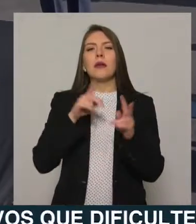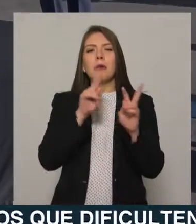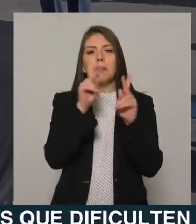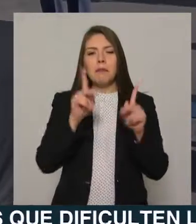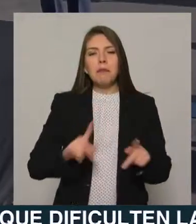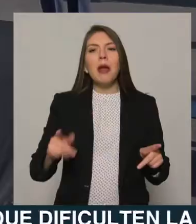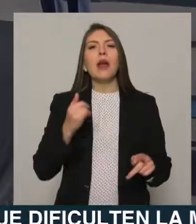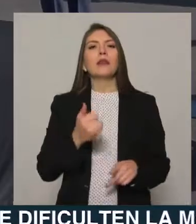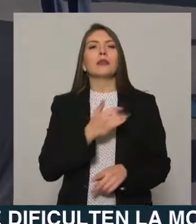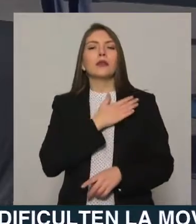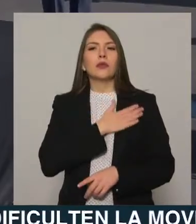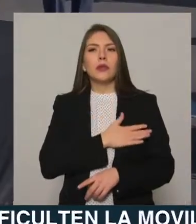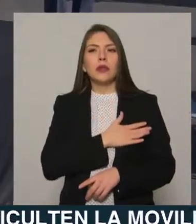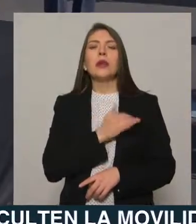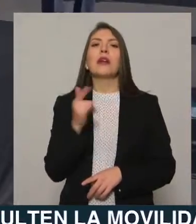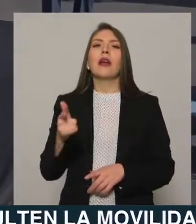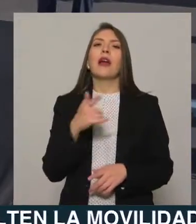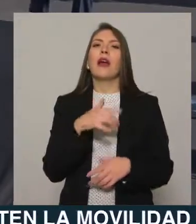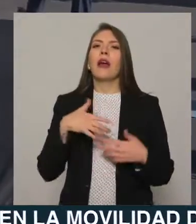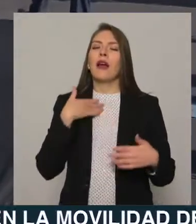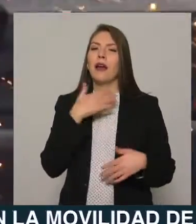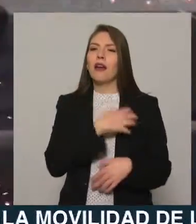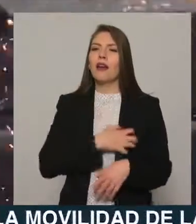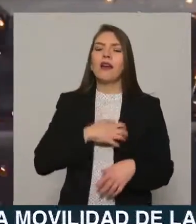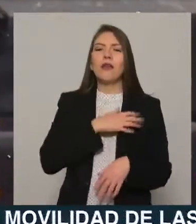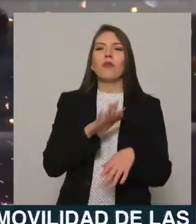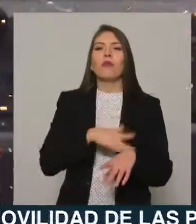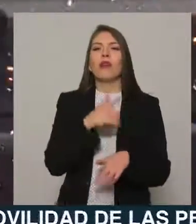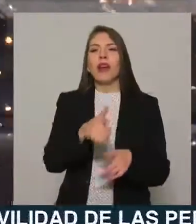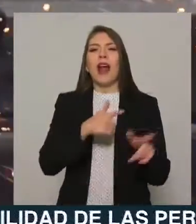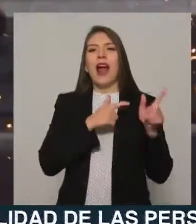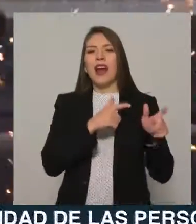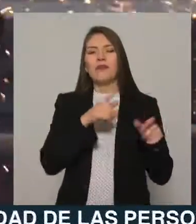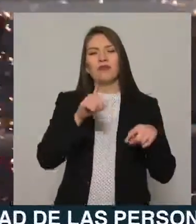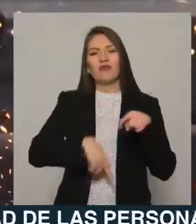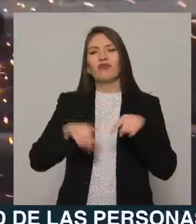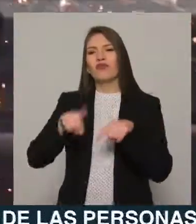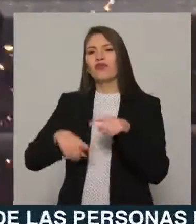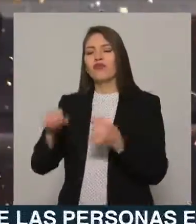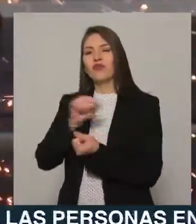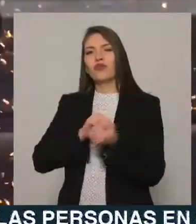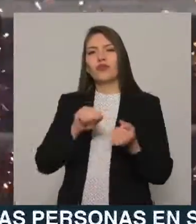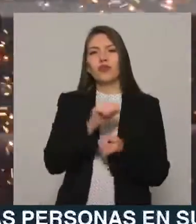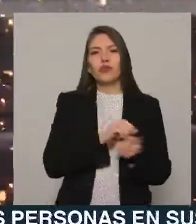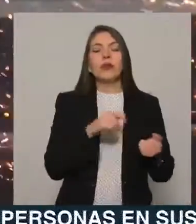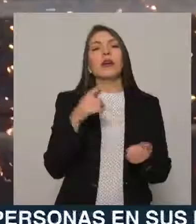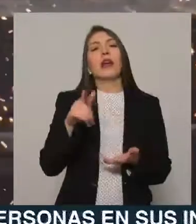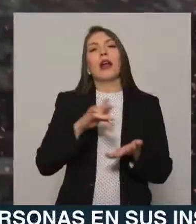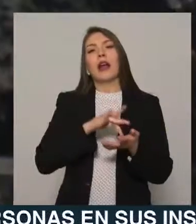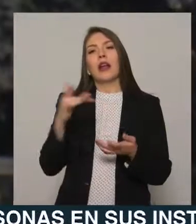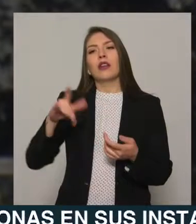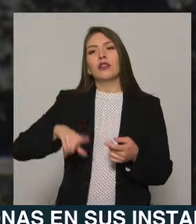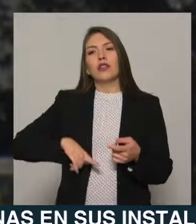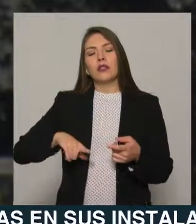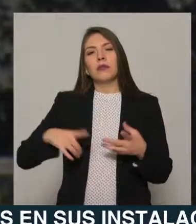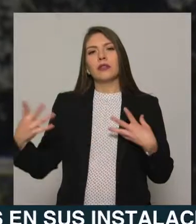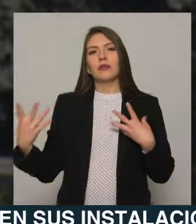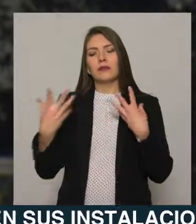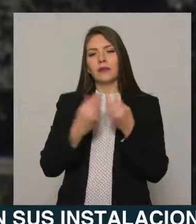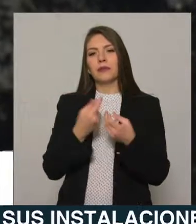celebra el hecho de la destrucción de 10 armas en promedio al día gracias a este esfuerzo del gobierno de la ciudad en conjunto con la sociedad civil.